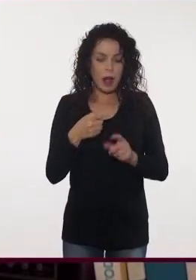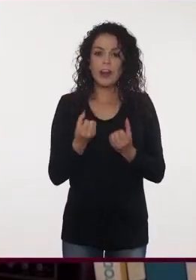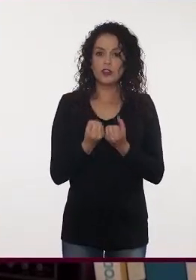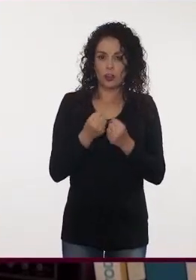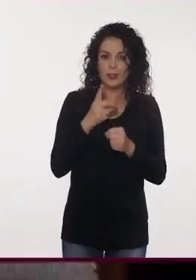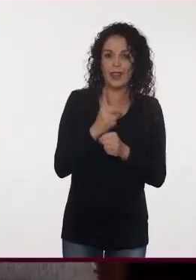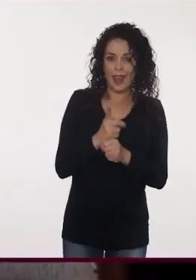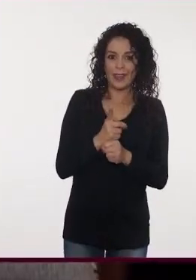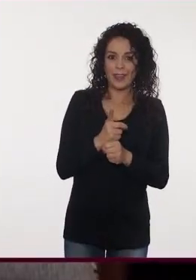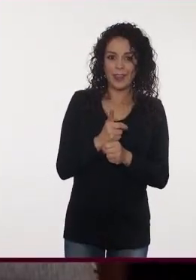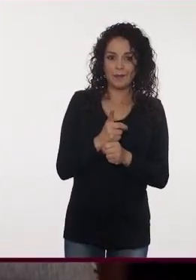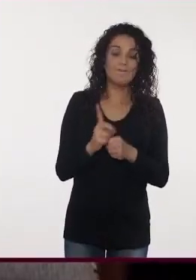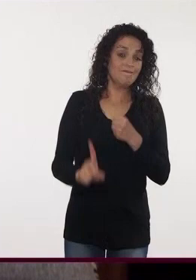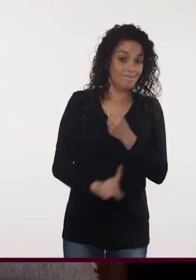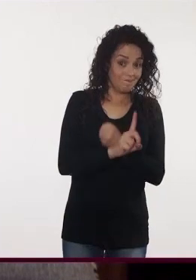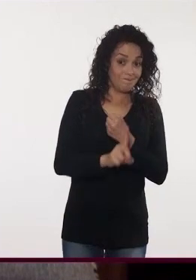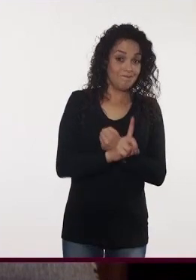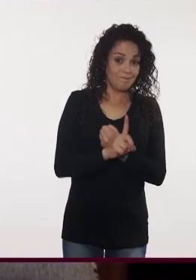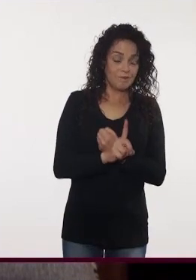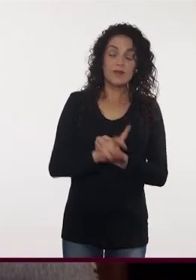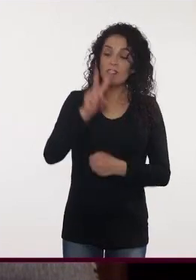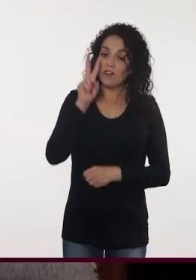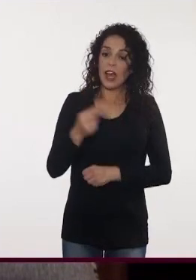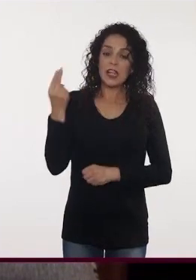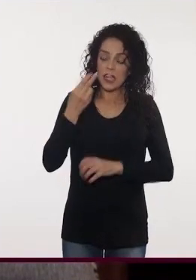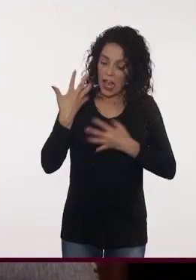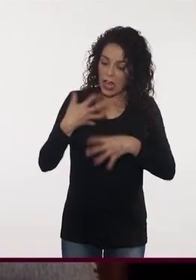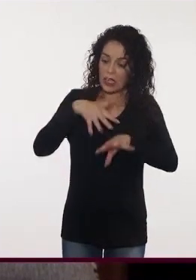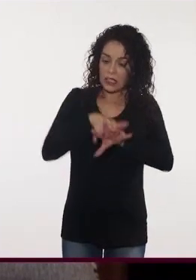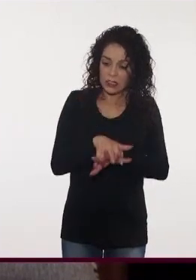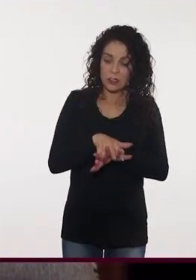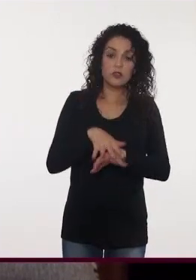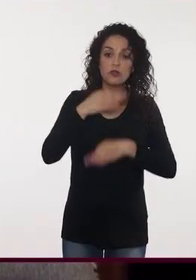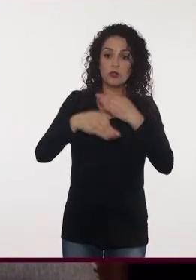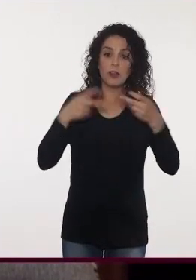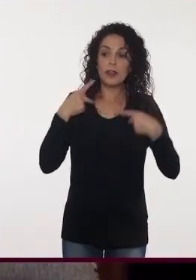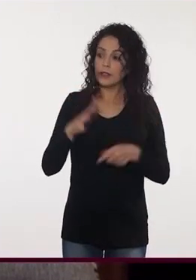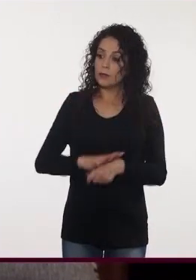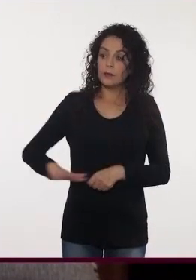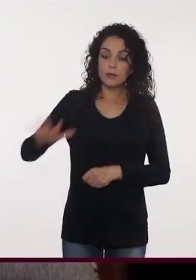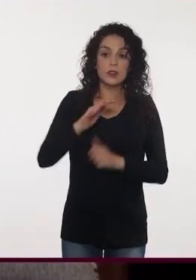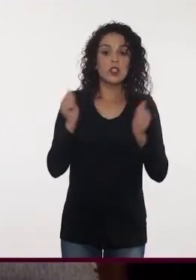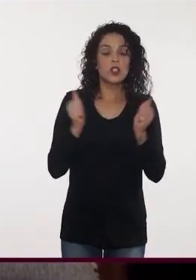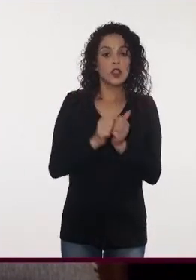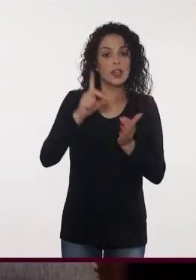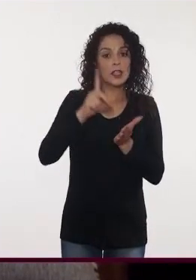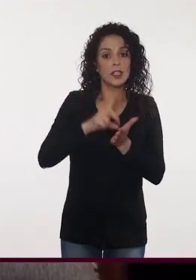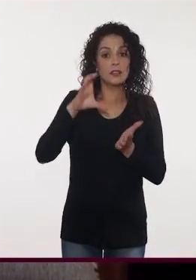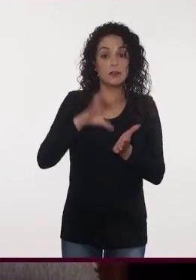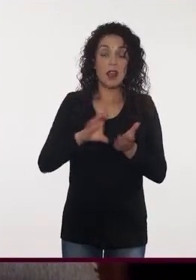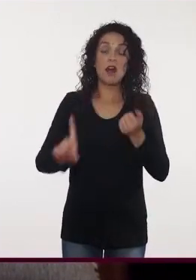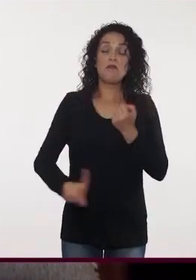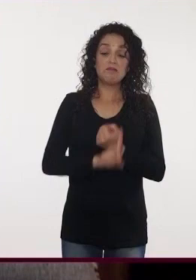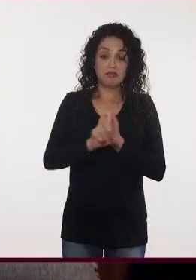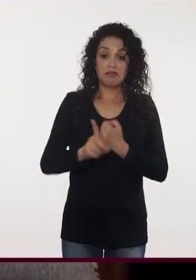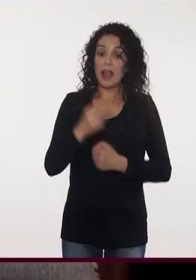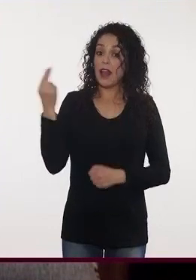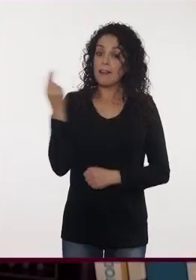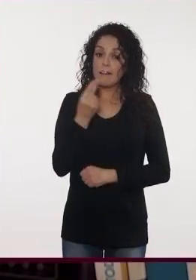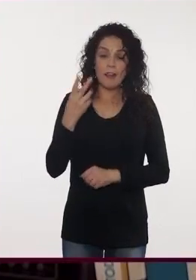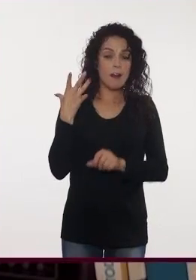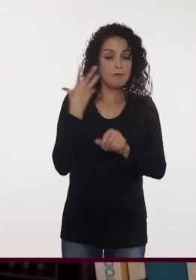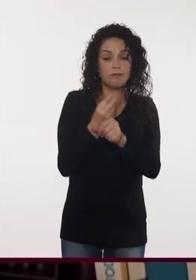sociedad. Sin duda, la falta de inclusión laboral de la población con discapacidad es un problema que necesita